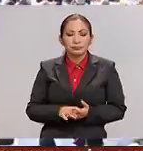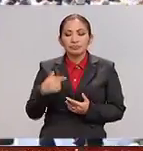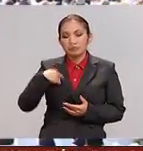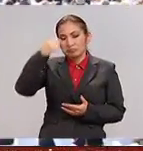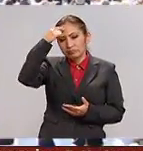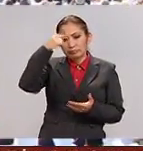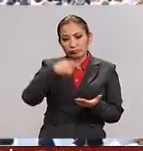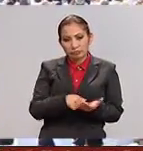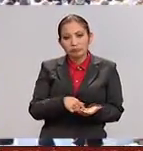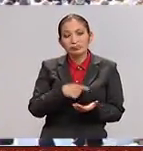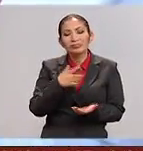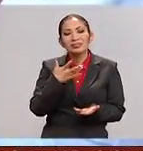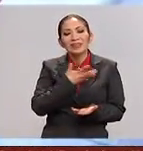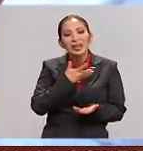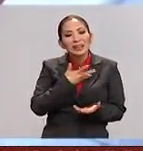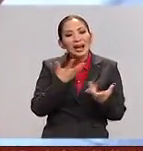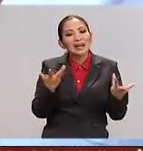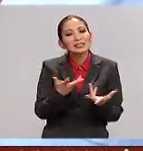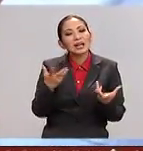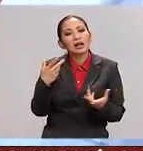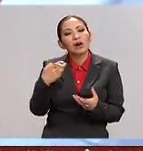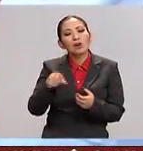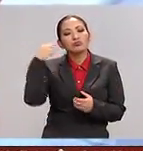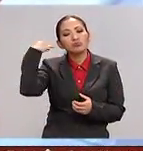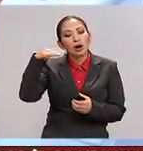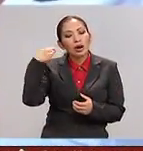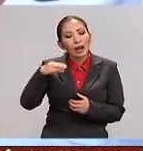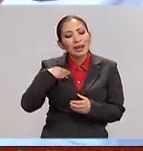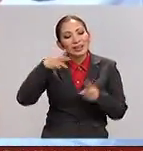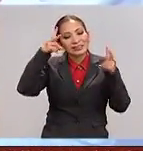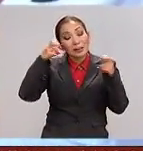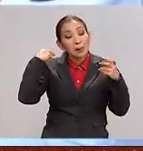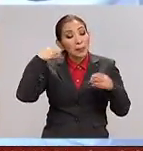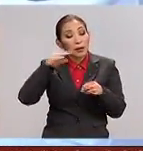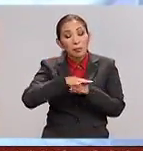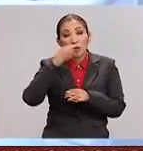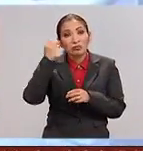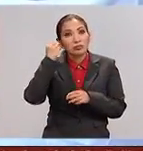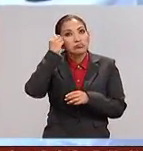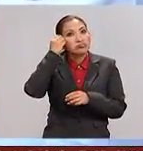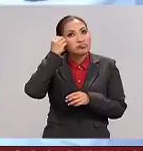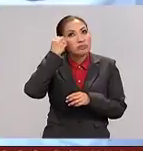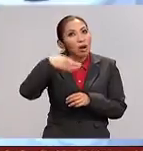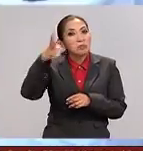que también tiene que ver mucho con la etapa de Morelia. Para mí la etapa de Morelia es la más inolvidable. ¿Por